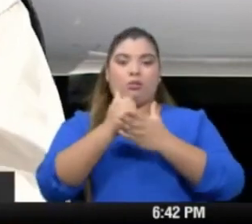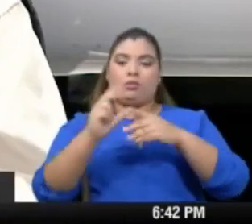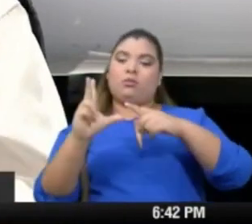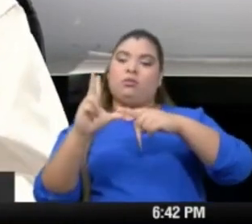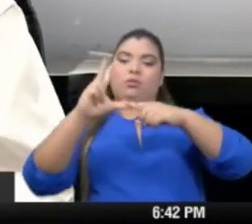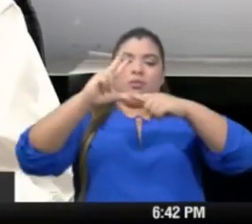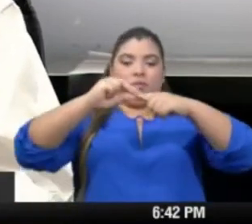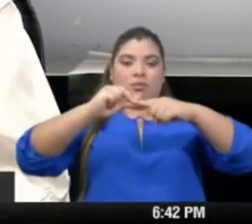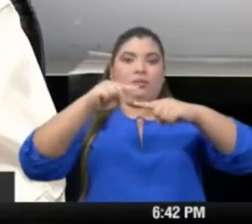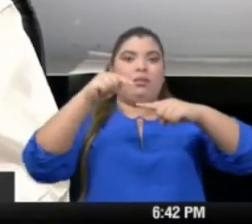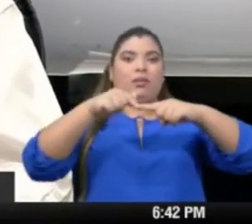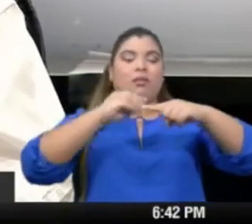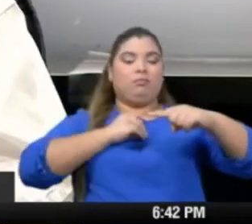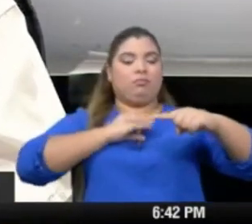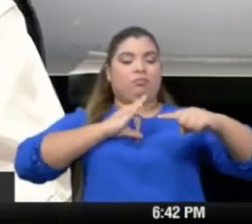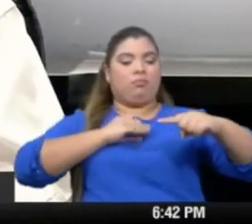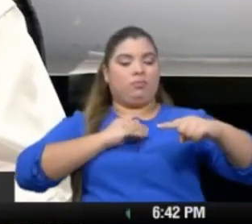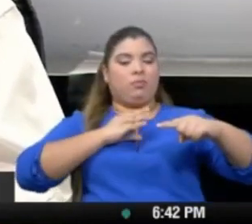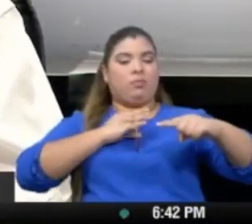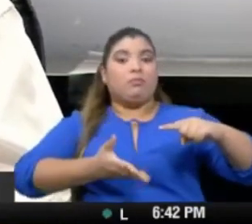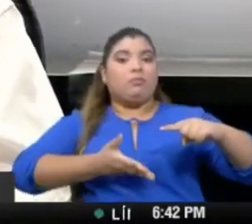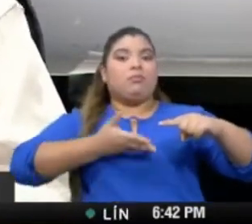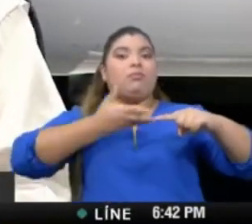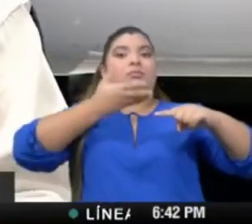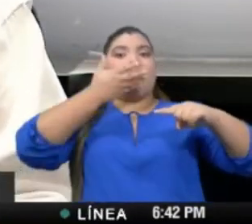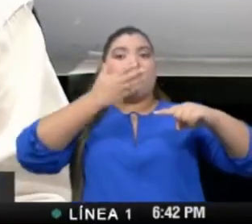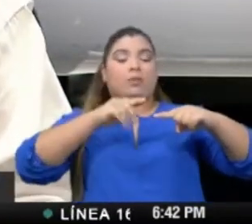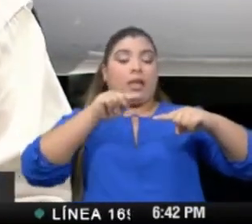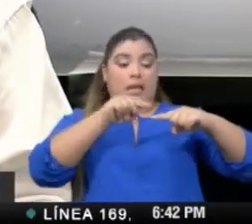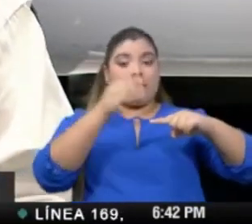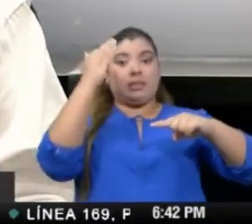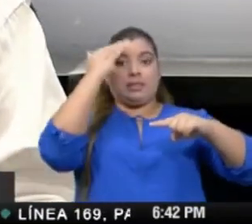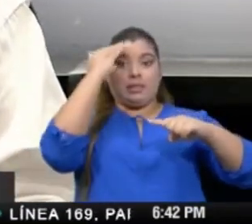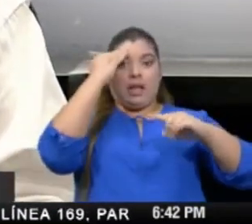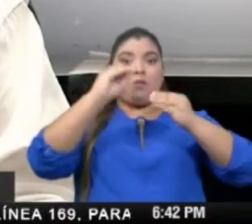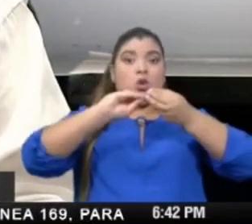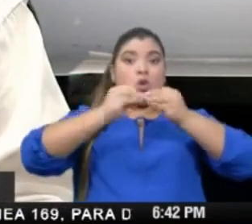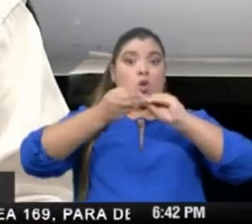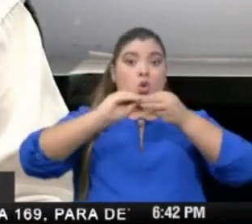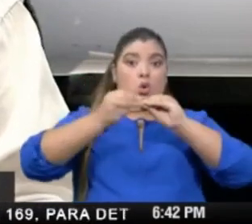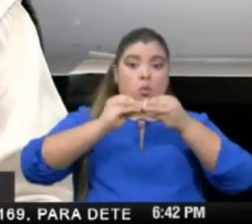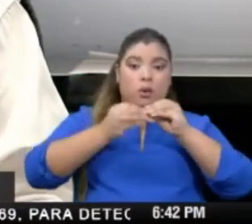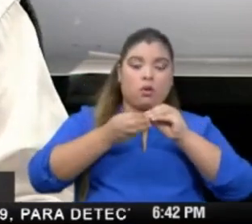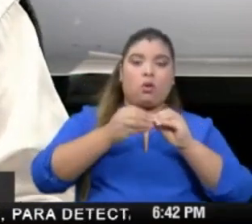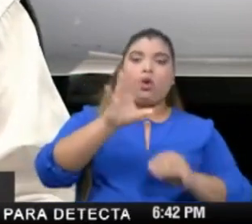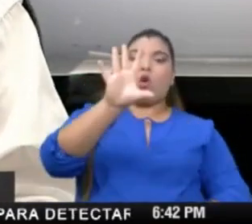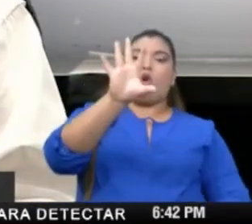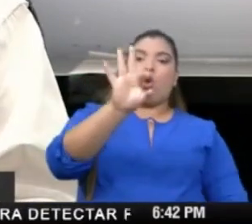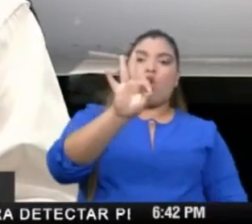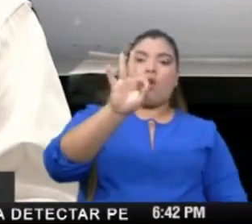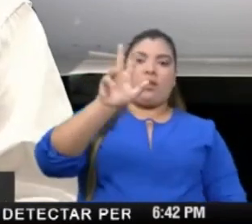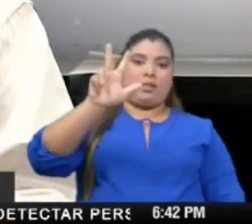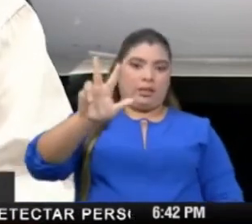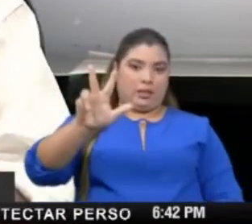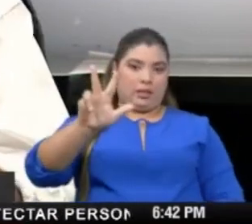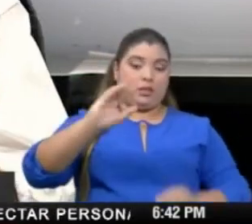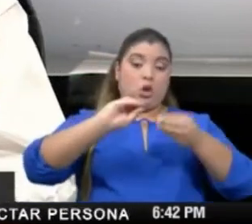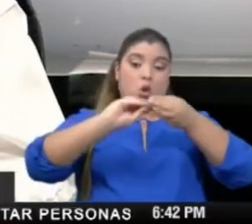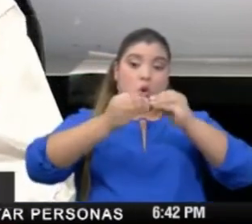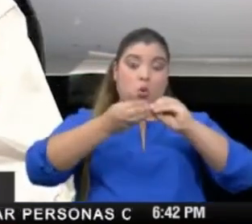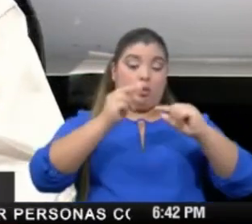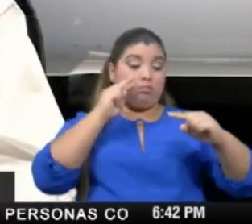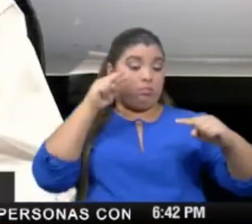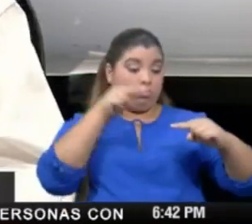oxímetro, nosotros vamos a hacer medidas sencillas y el número mágico es 93. Si